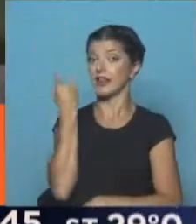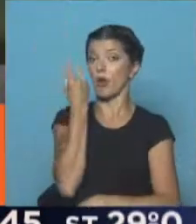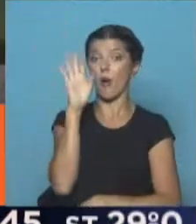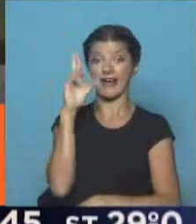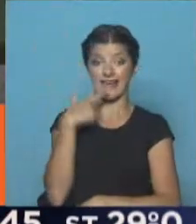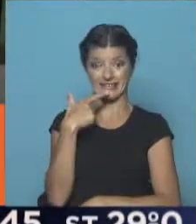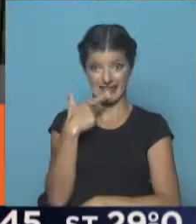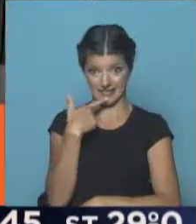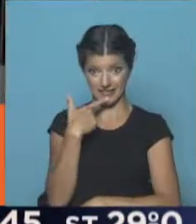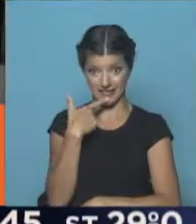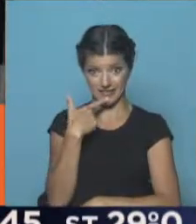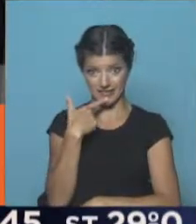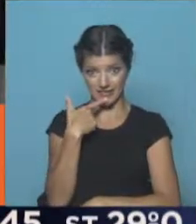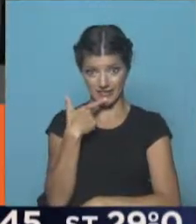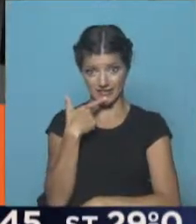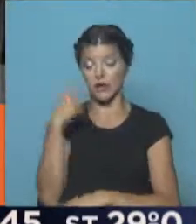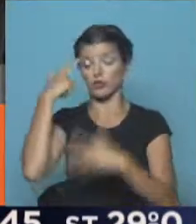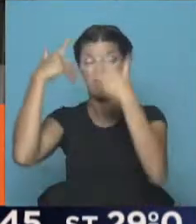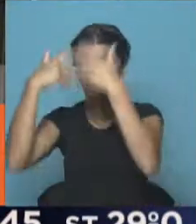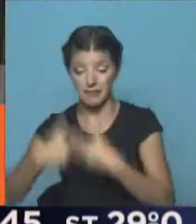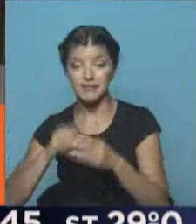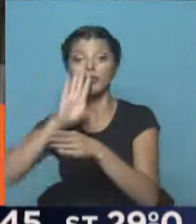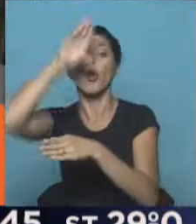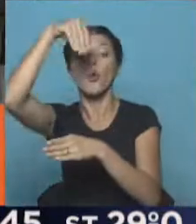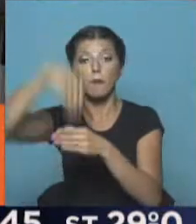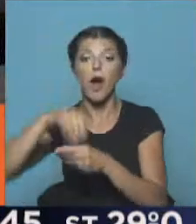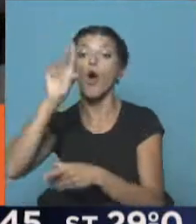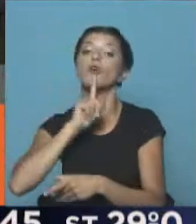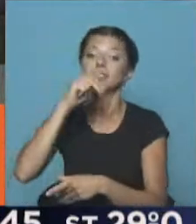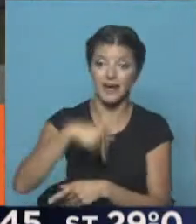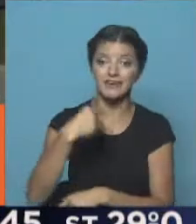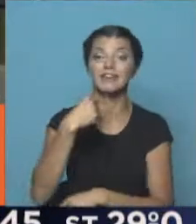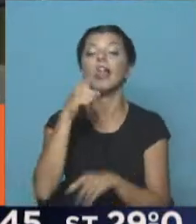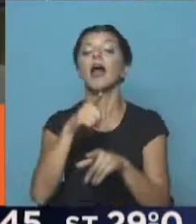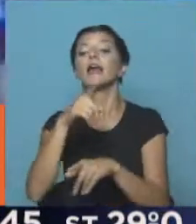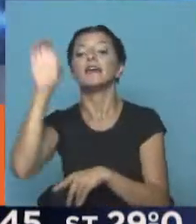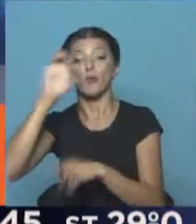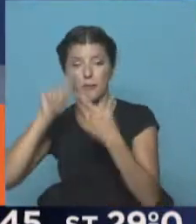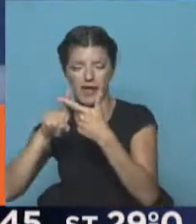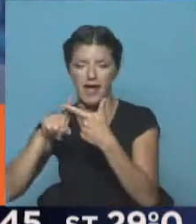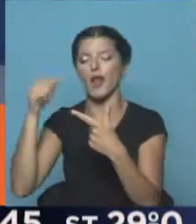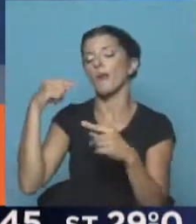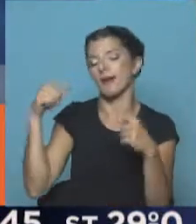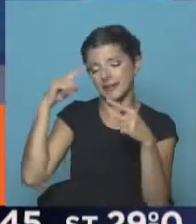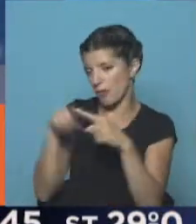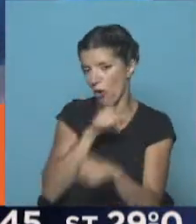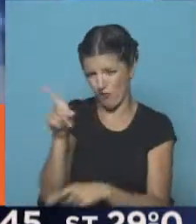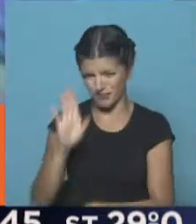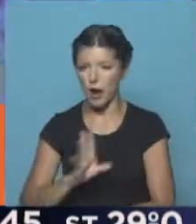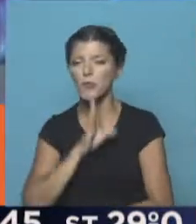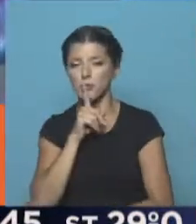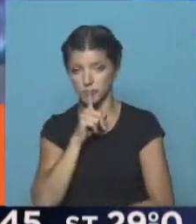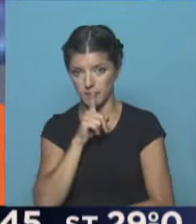punto de vista incorporados a la otan ya la unión europea con la idea de ahorrar la rusia digamos en algún sentido me parece es como la expresión de las